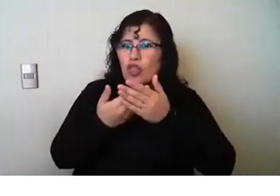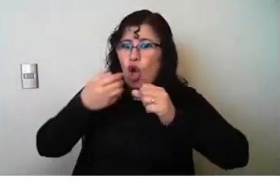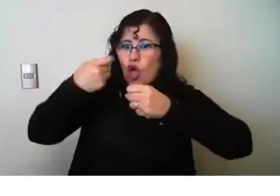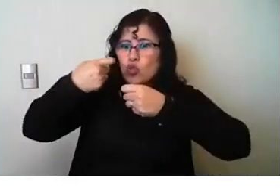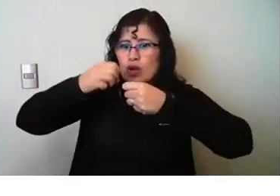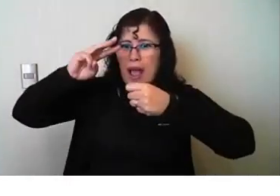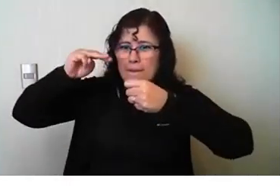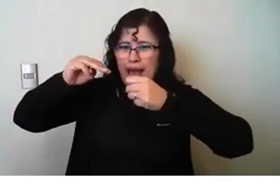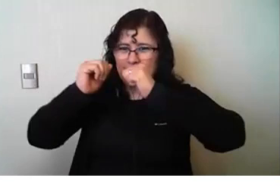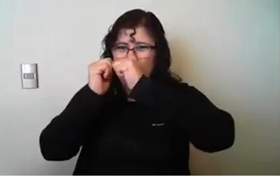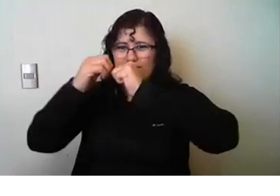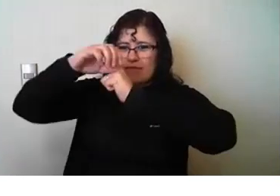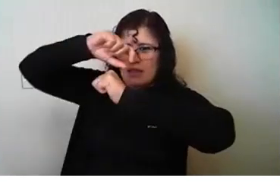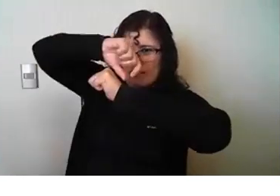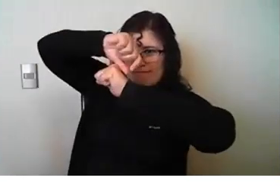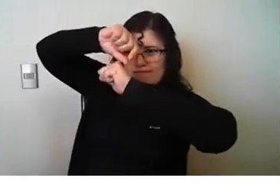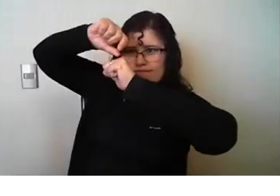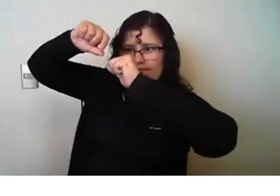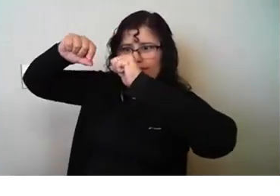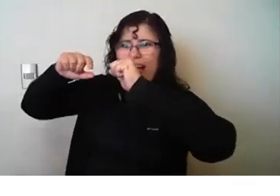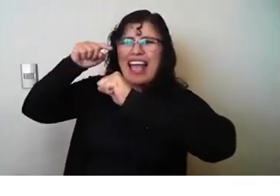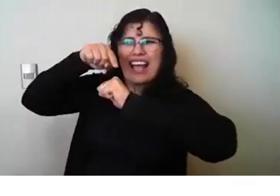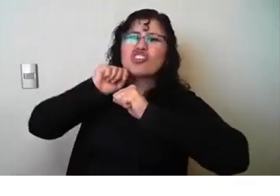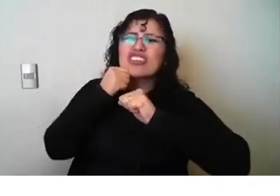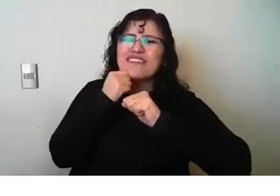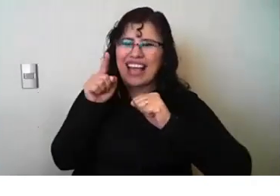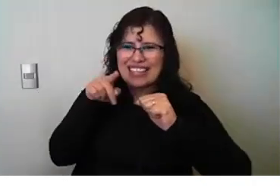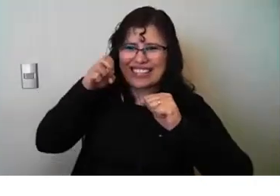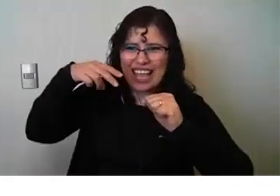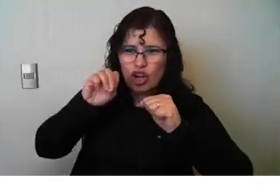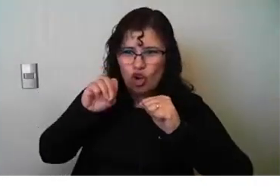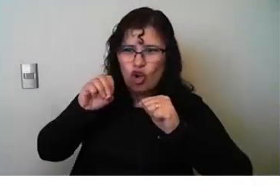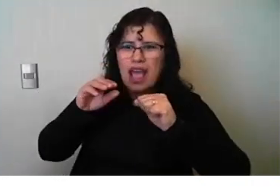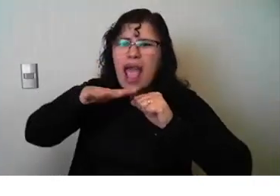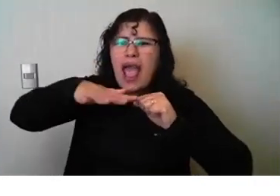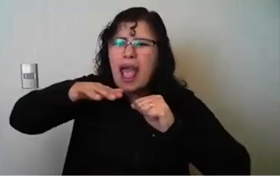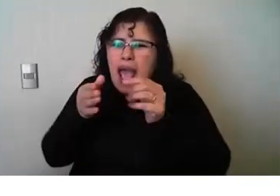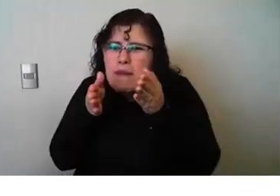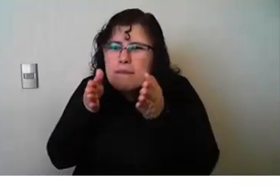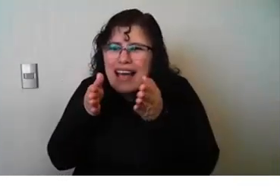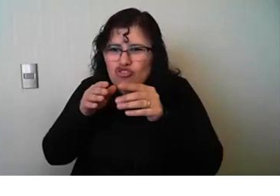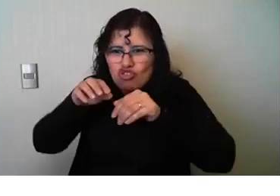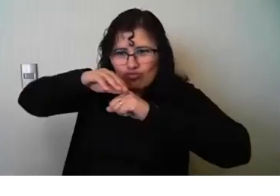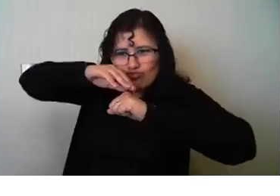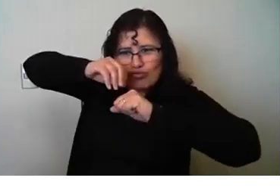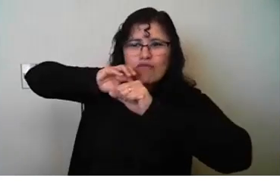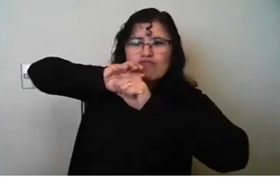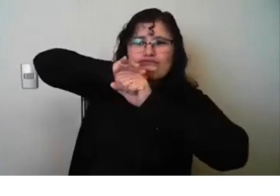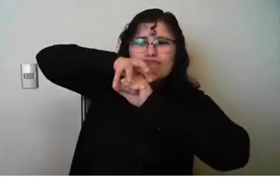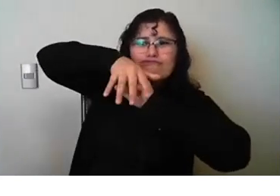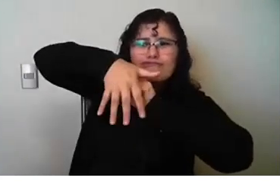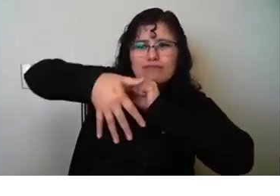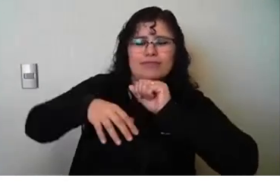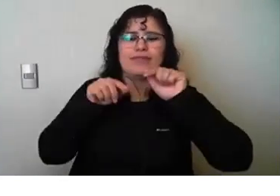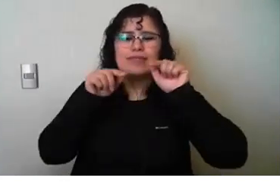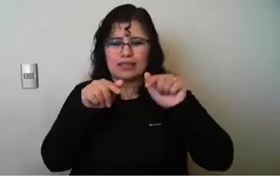dura madre. Y aquí tenemos un elemento que se llama confluencia de los senos, es decir, que están llegando varios senos para conformar este